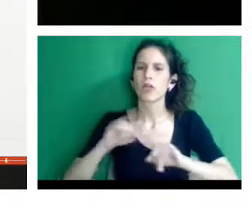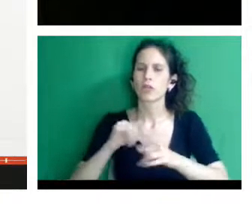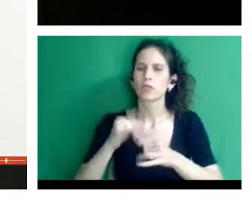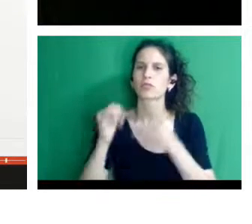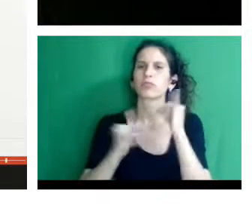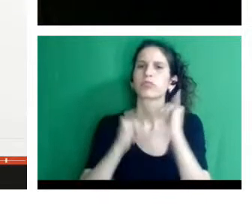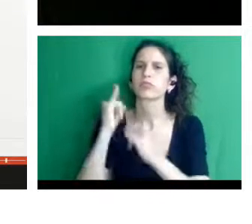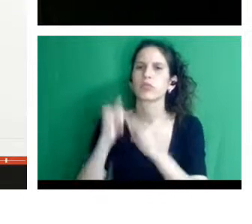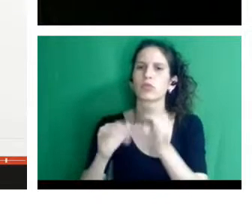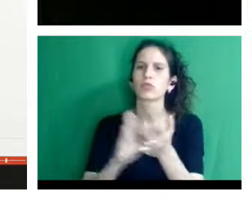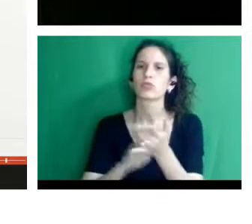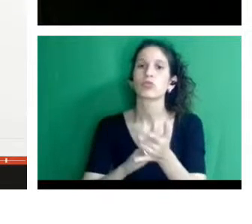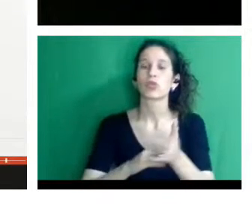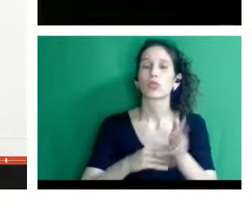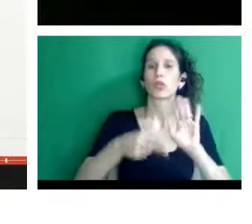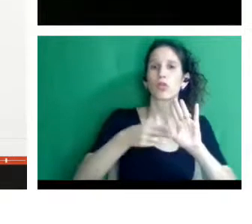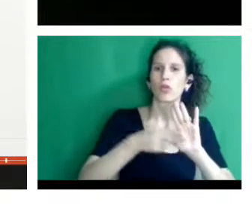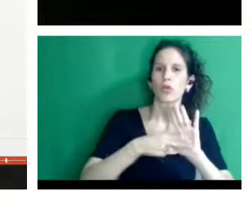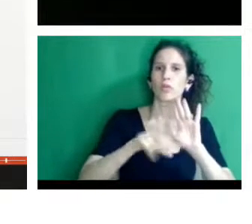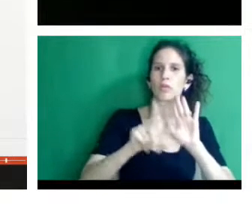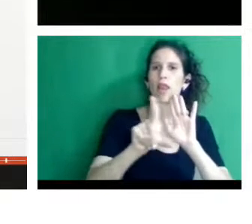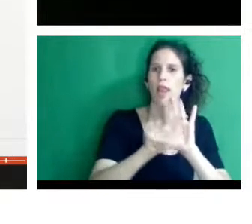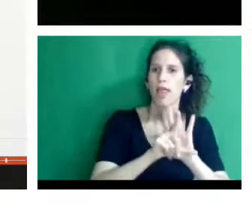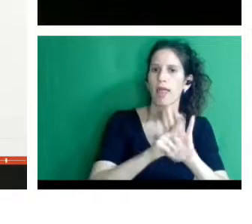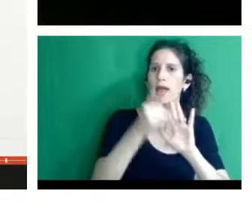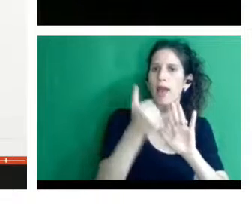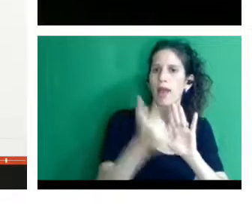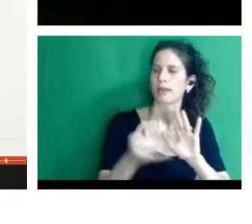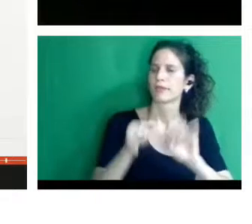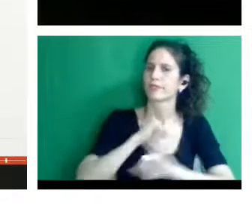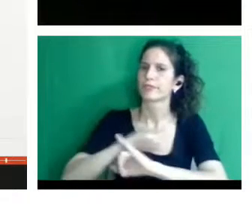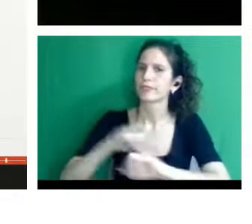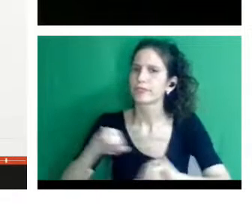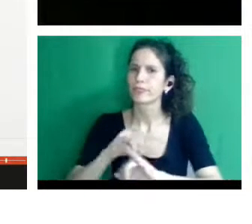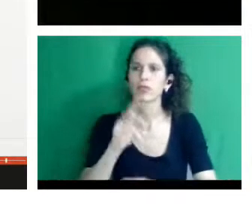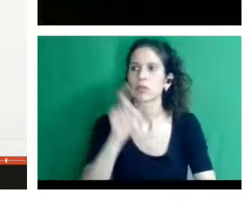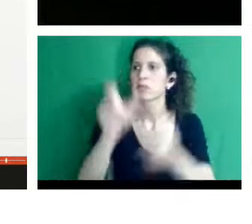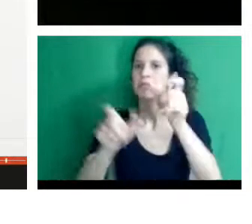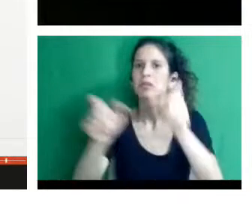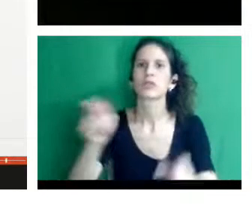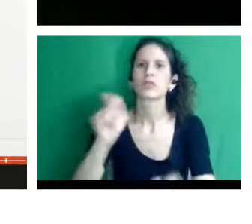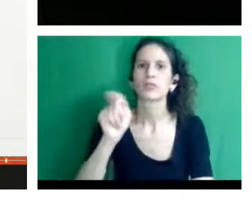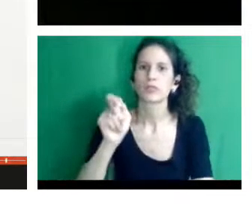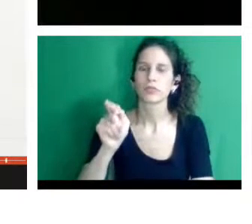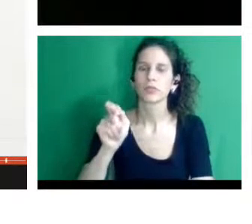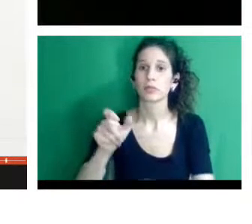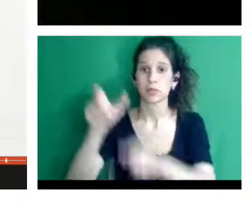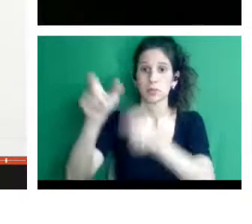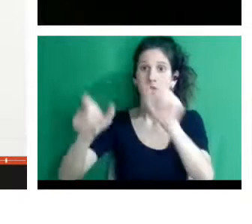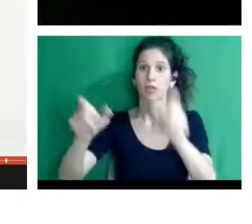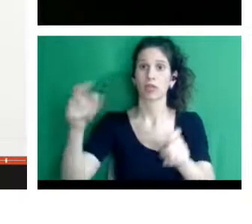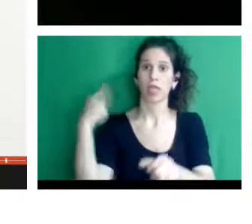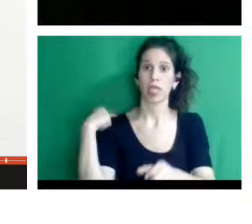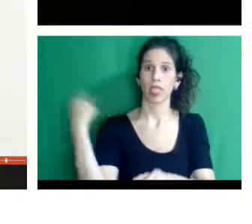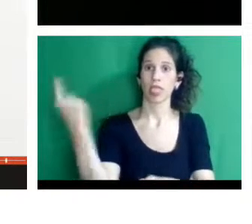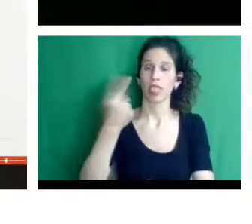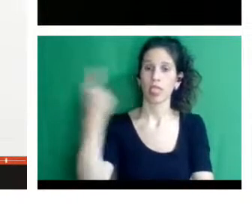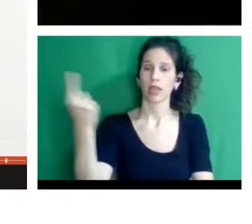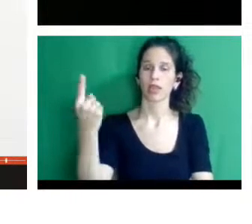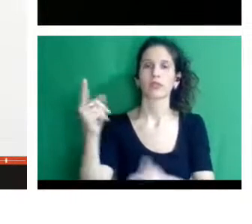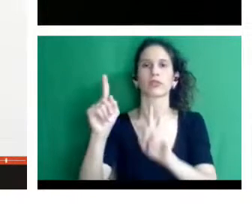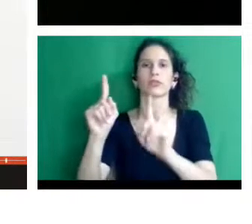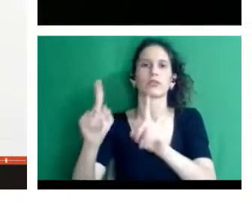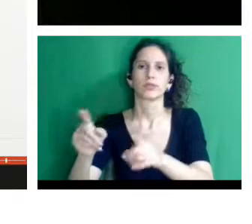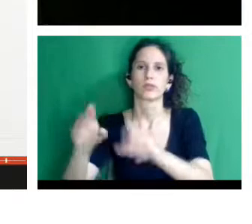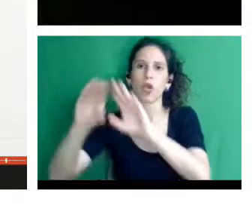vigente. ¿A quién estaba dirigido? A funcionarios públicos de instituciones deportivas y recreativas, a empresas contratistas, a